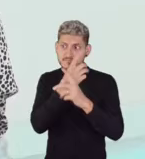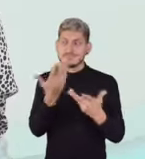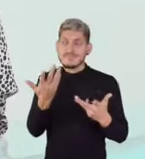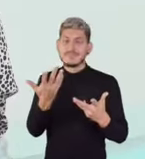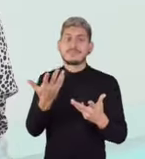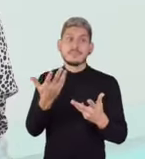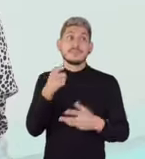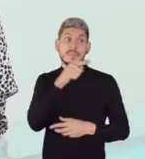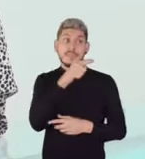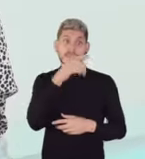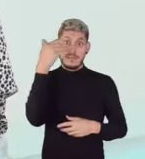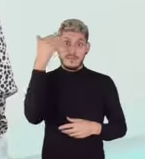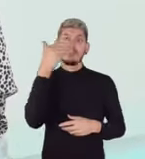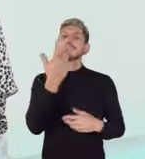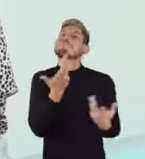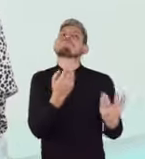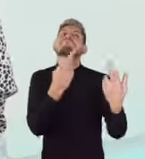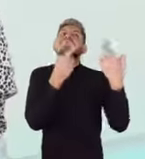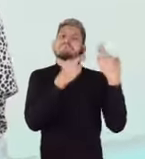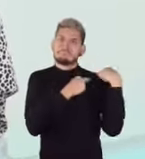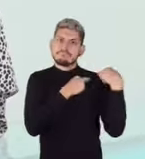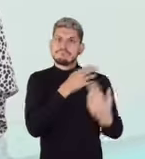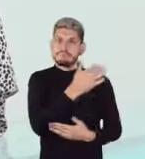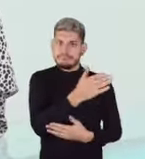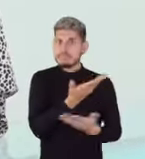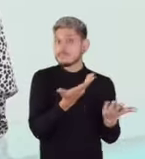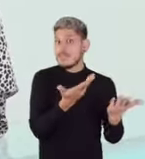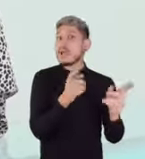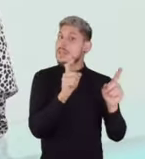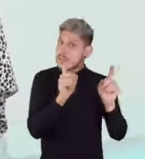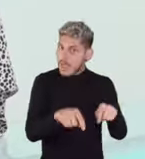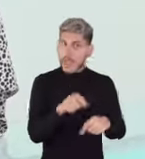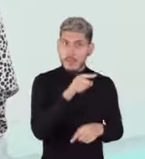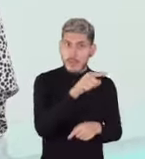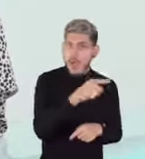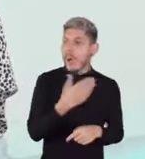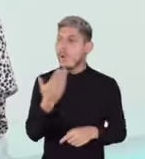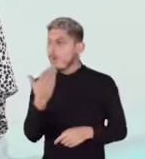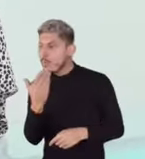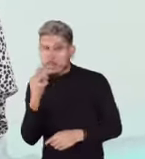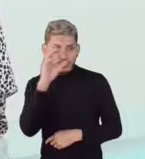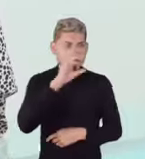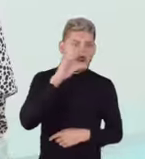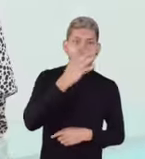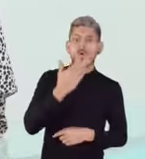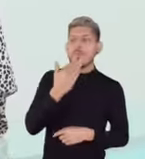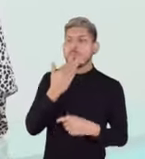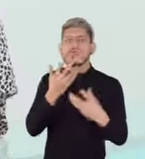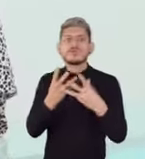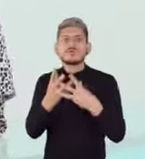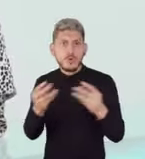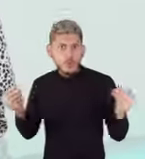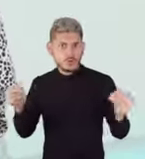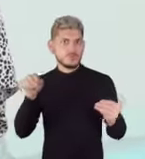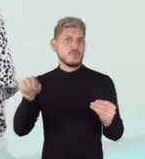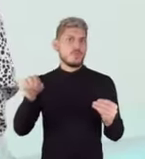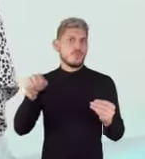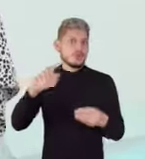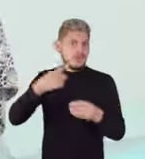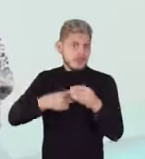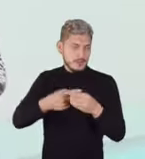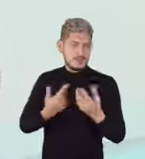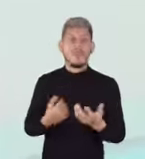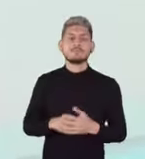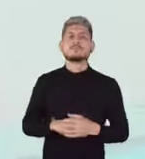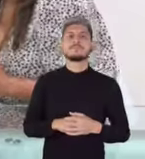este es un alcalde encargado y que debería precisamente estar tratando de resolver los problemas estructurales de Quito.